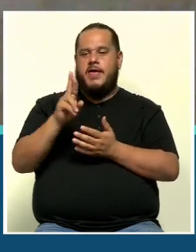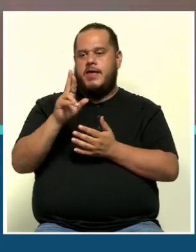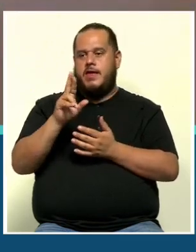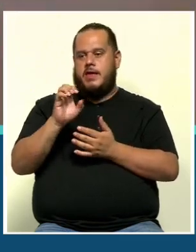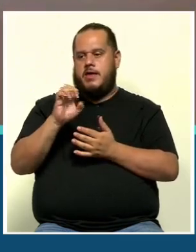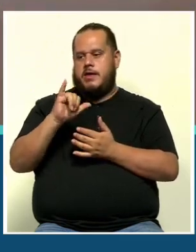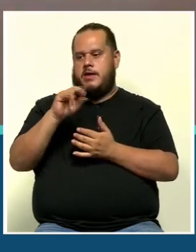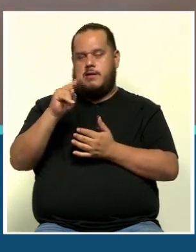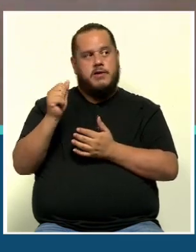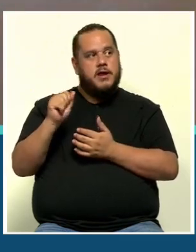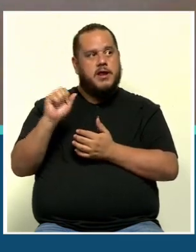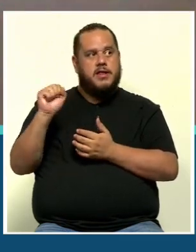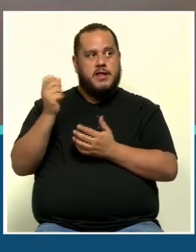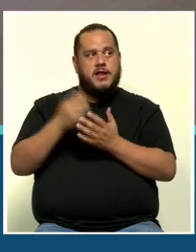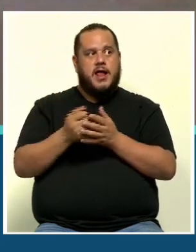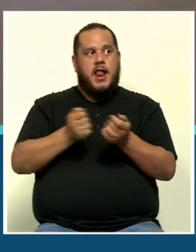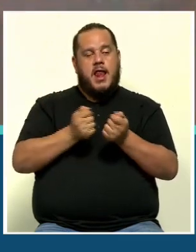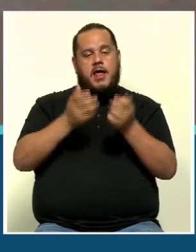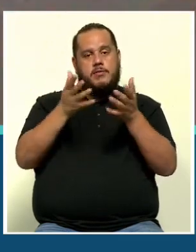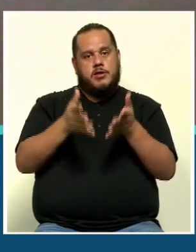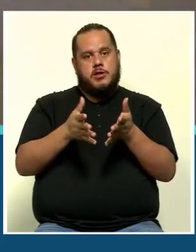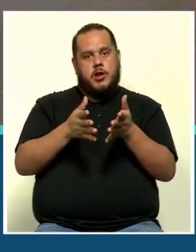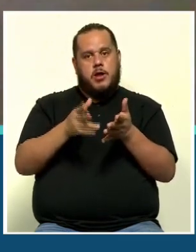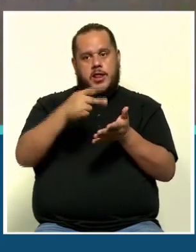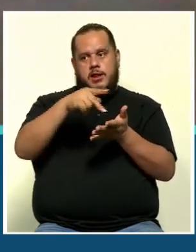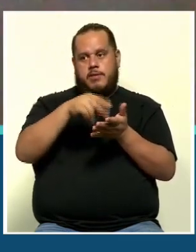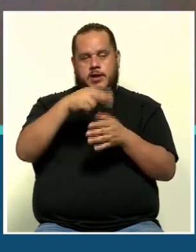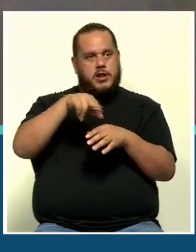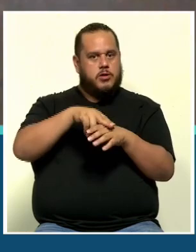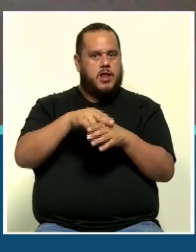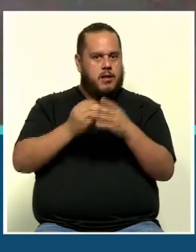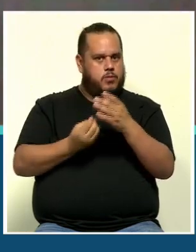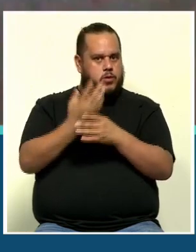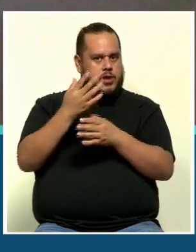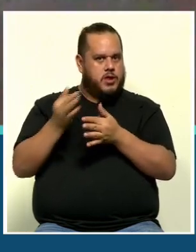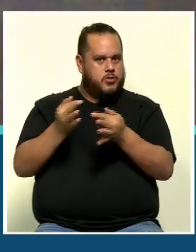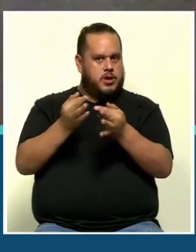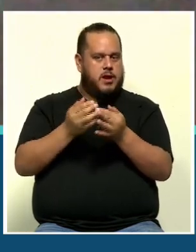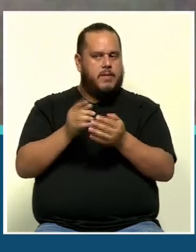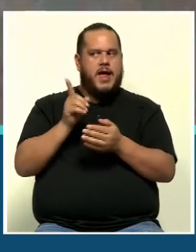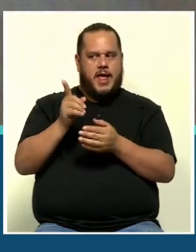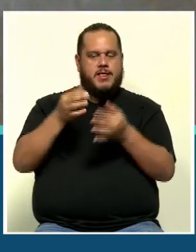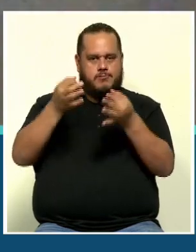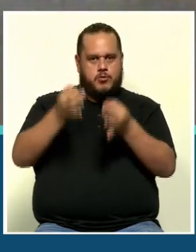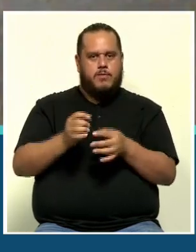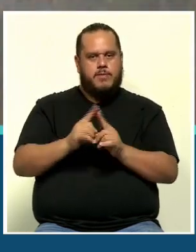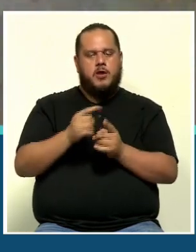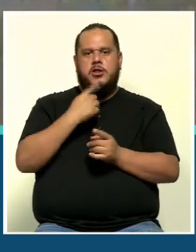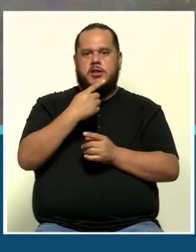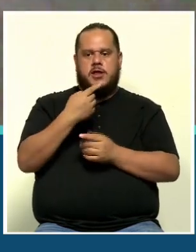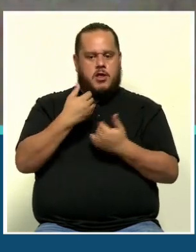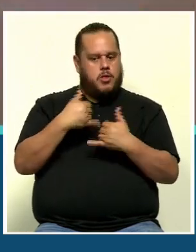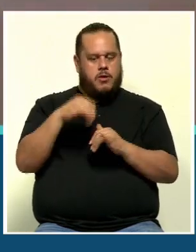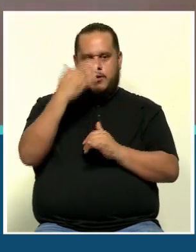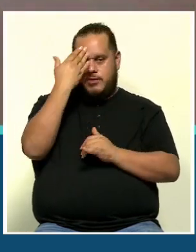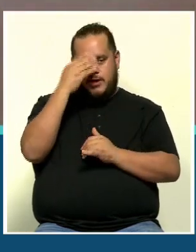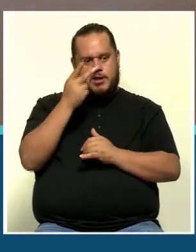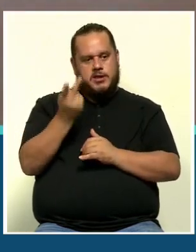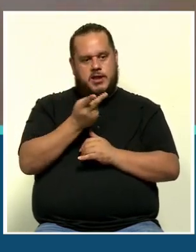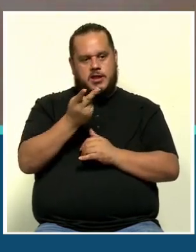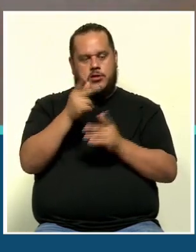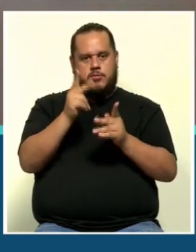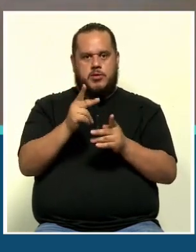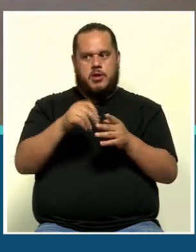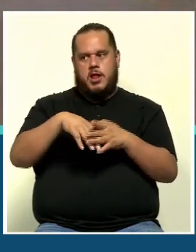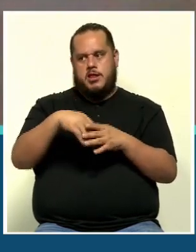la administradora del Parque Nacional Volcán Turrialba, donde lo confirma. Sin embargo, señalan que se desconoce todavía si estas personas